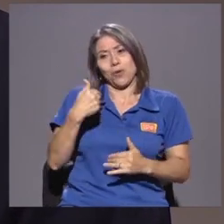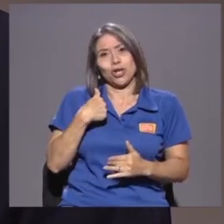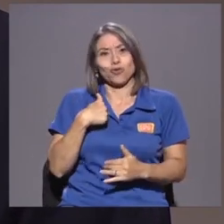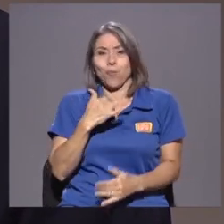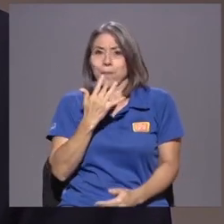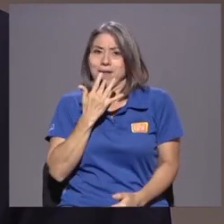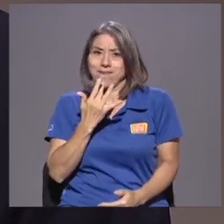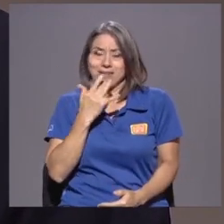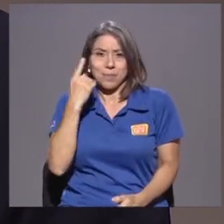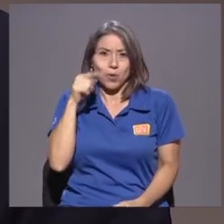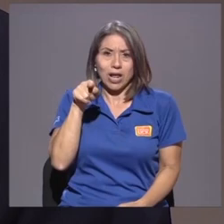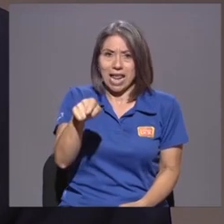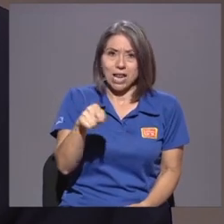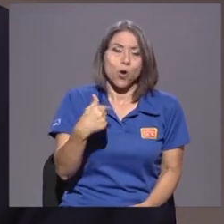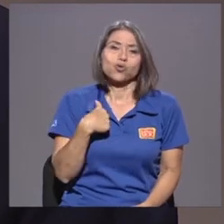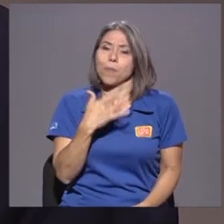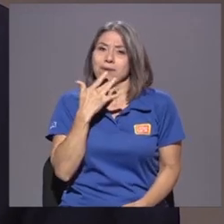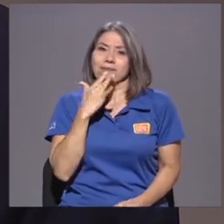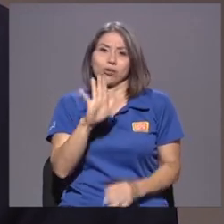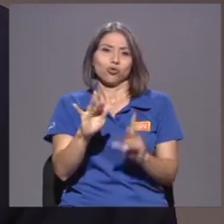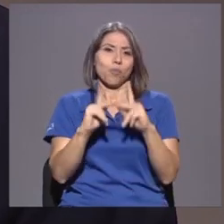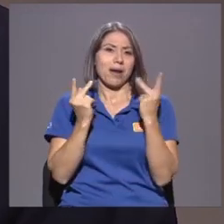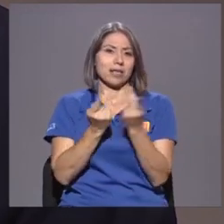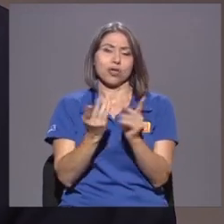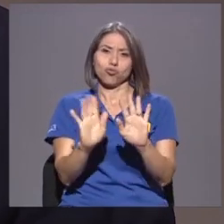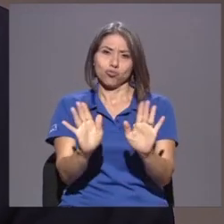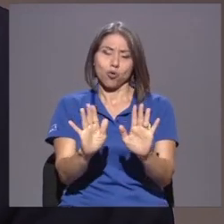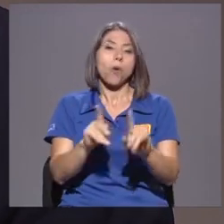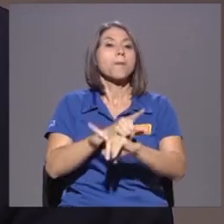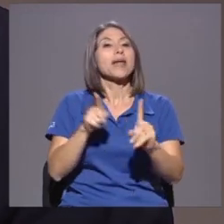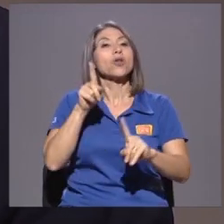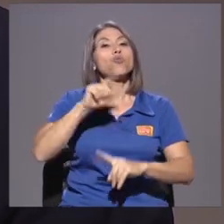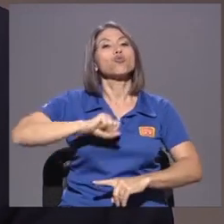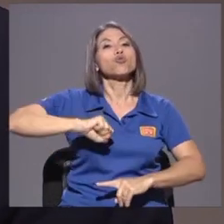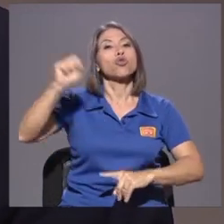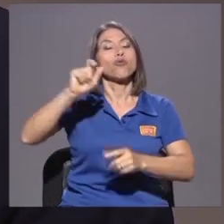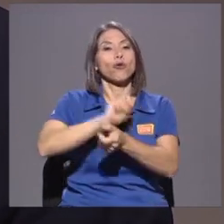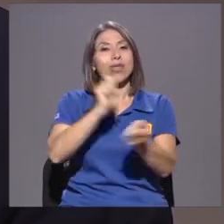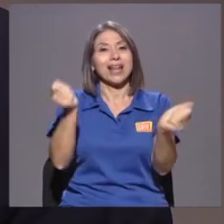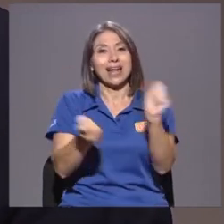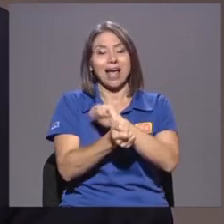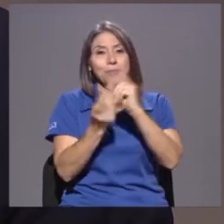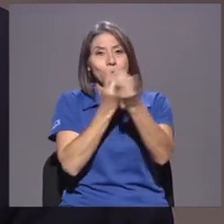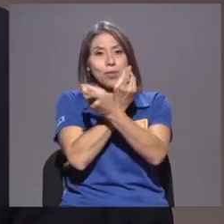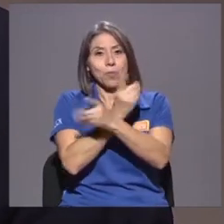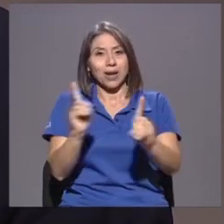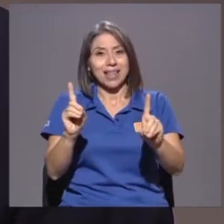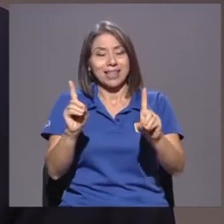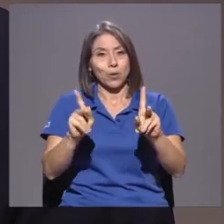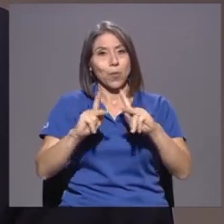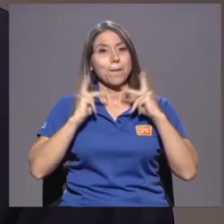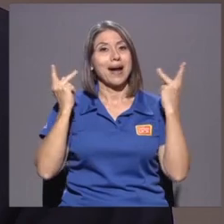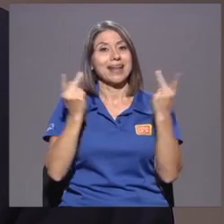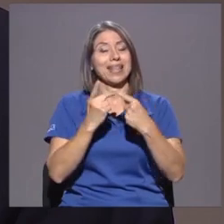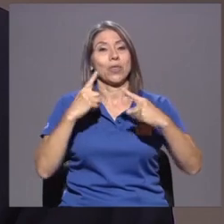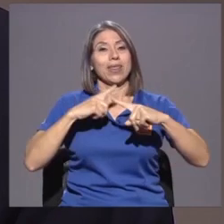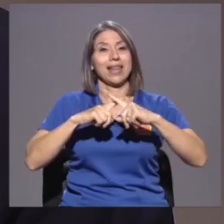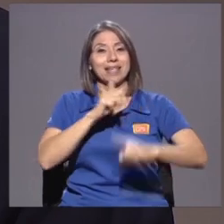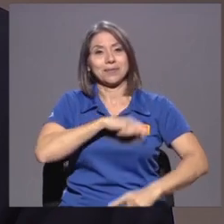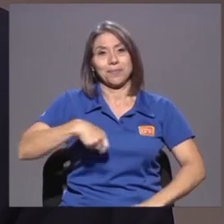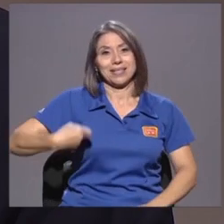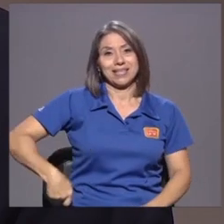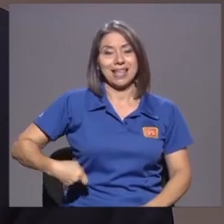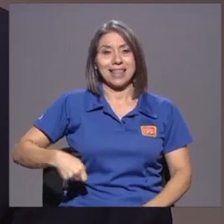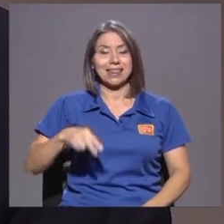preferencias por él o su partido sino que un triunfo del cambio democrático partido del presidente del ex presidente